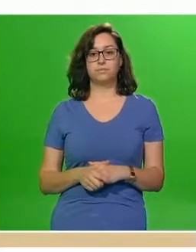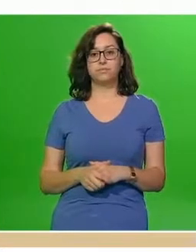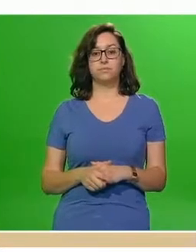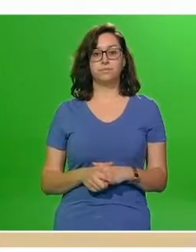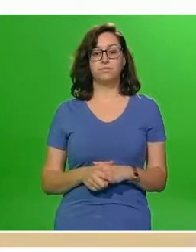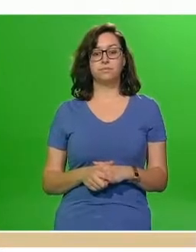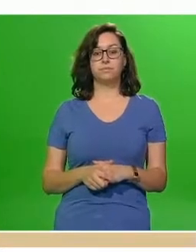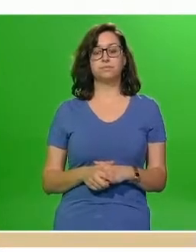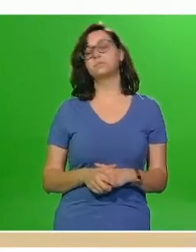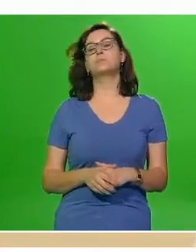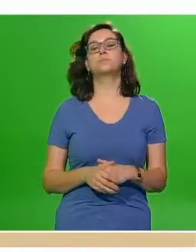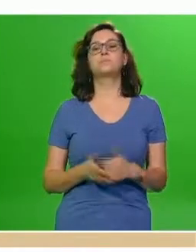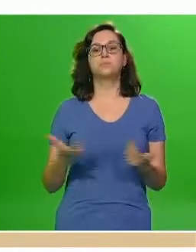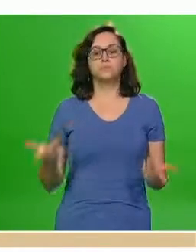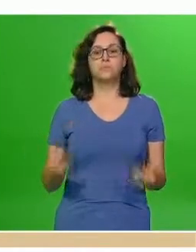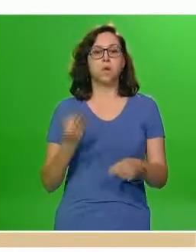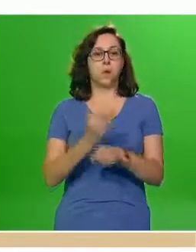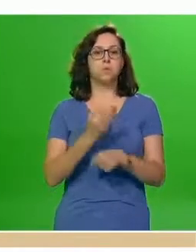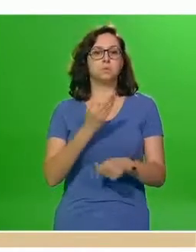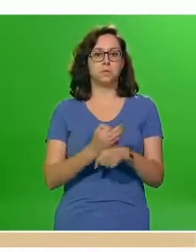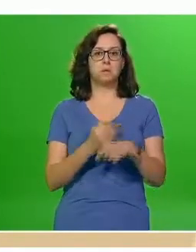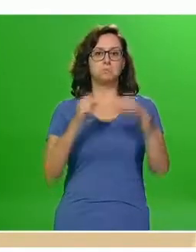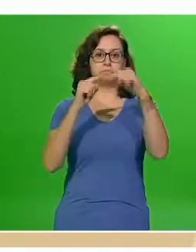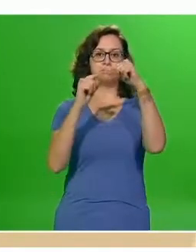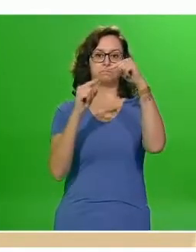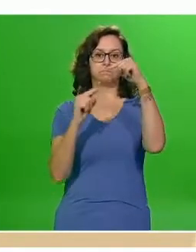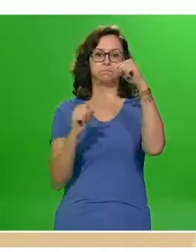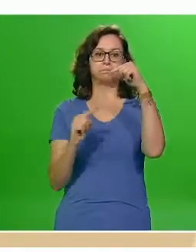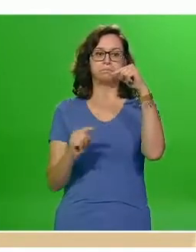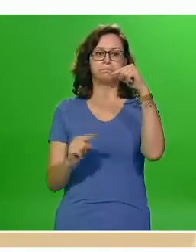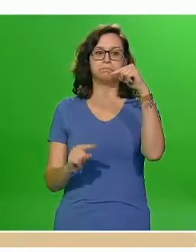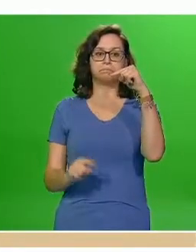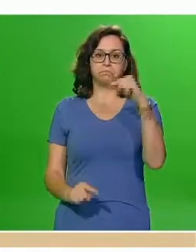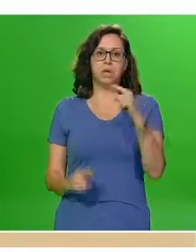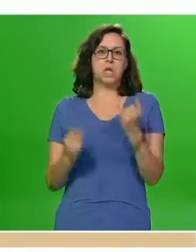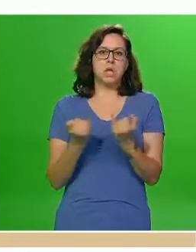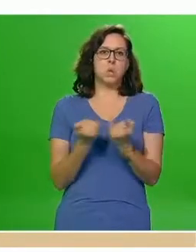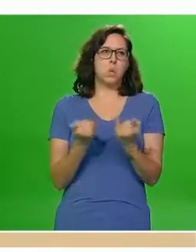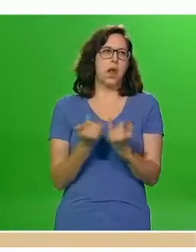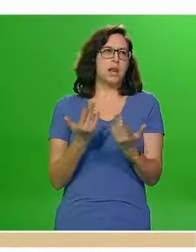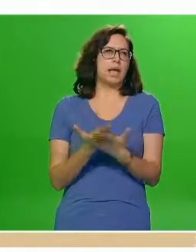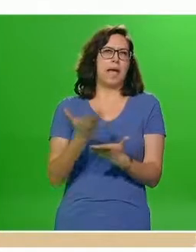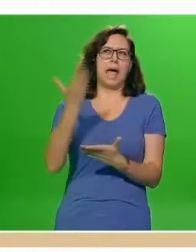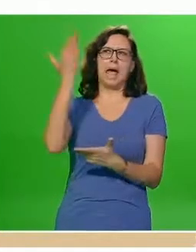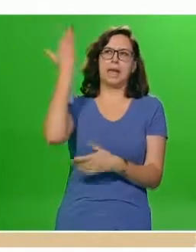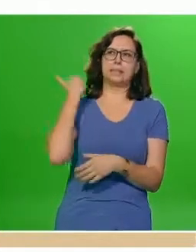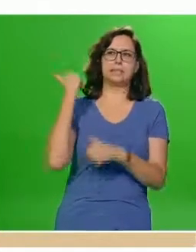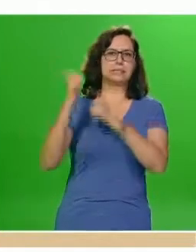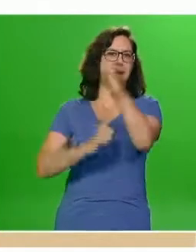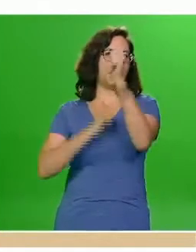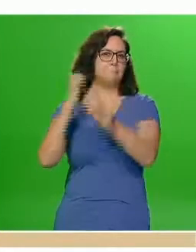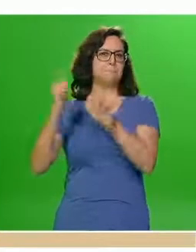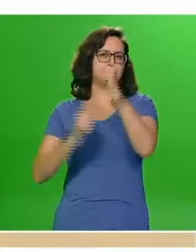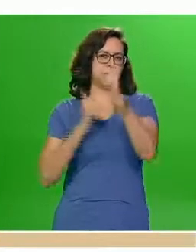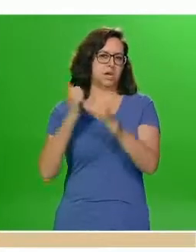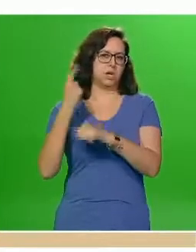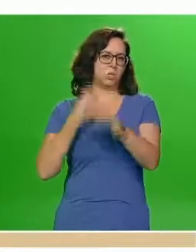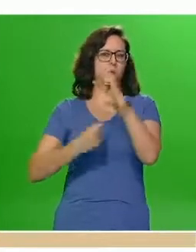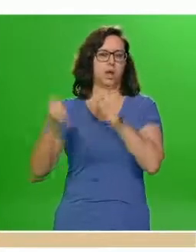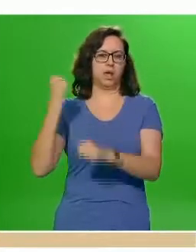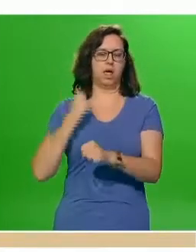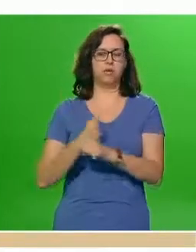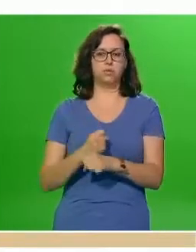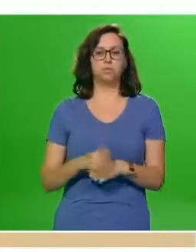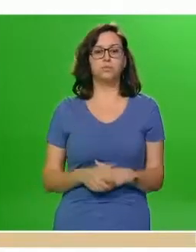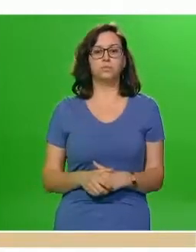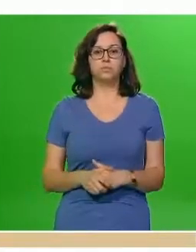año, ya estamos en un nivel inferior, similar a lo que estuvimos en abril del año pasado.